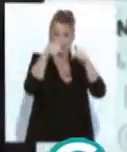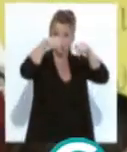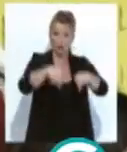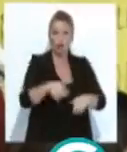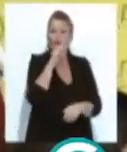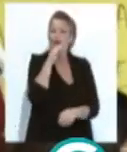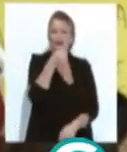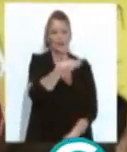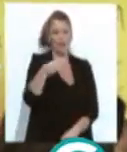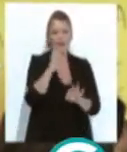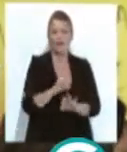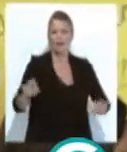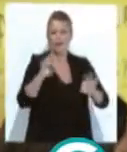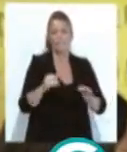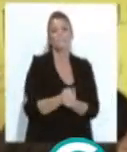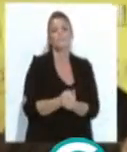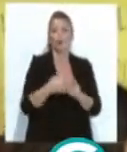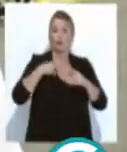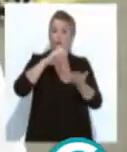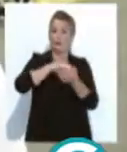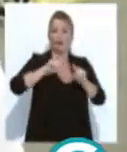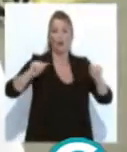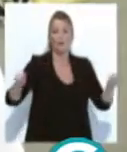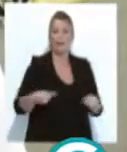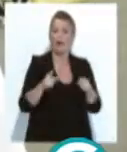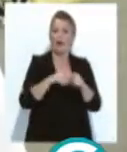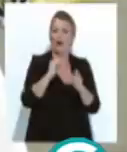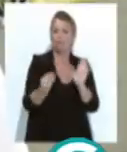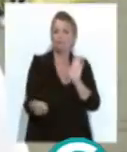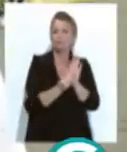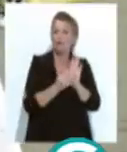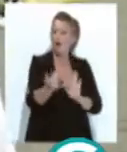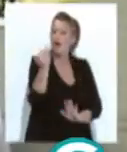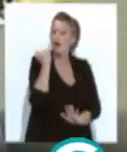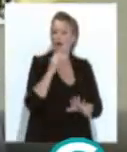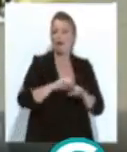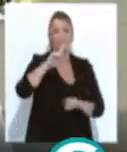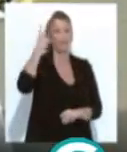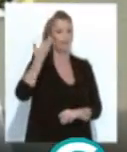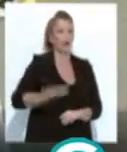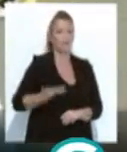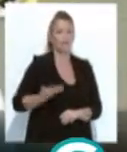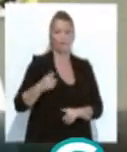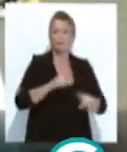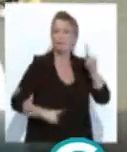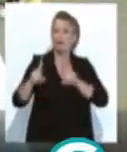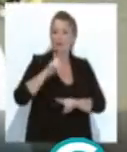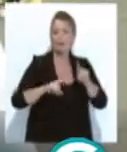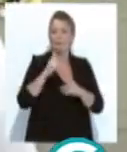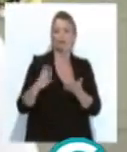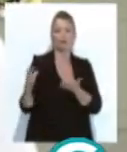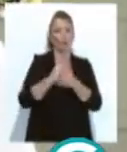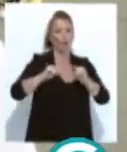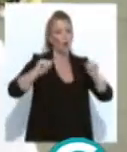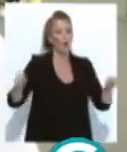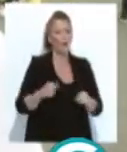no han obtenido respuesta. Somos un centro de convenio, ahí radica el principal problema de todo esto. El